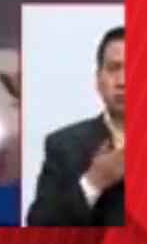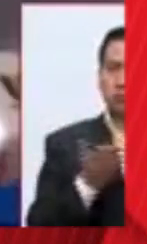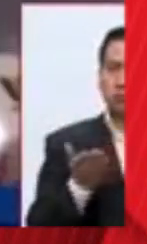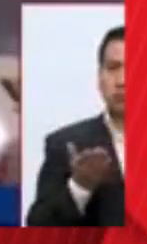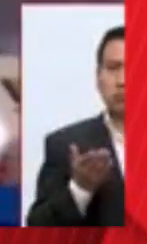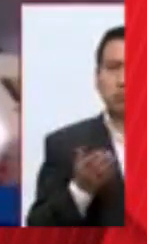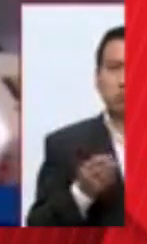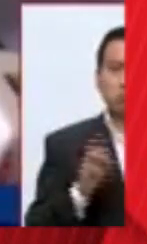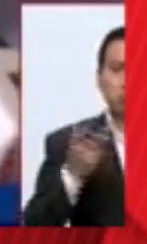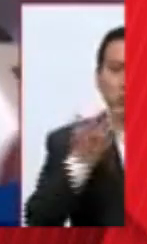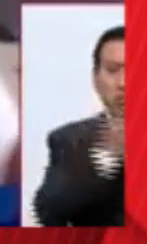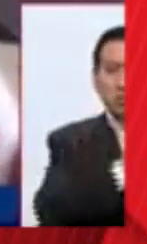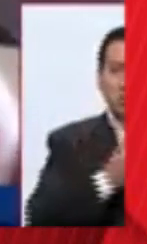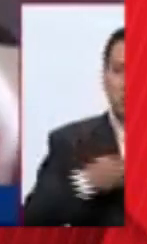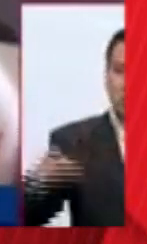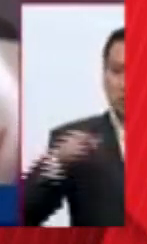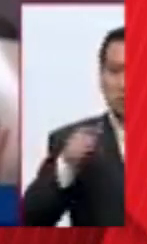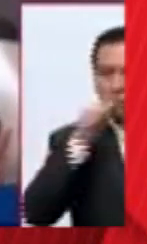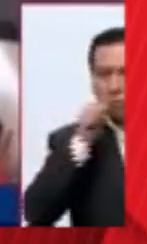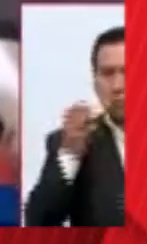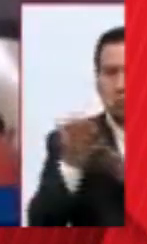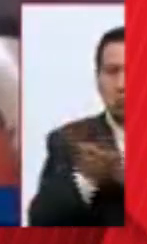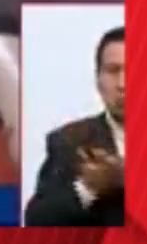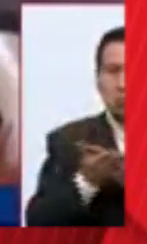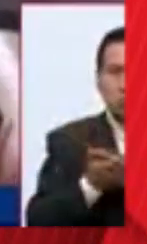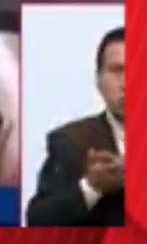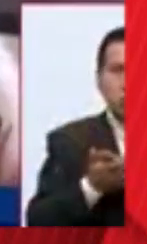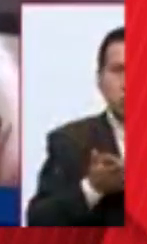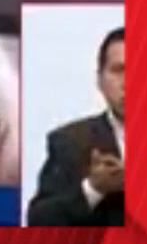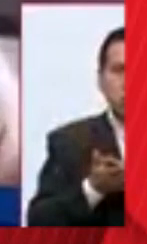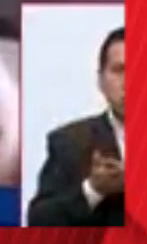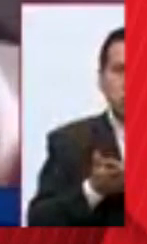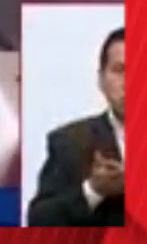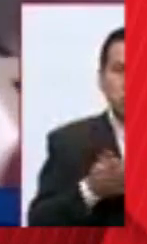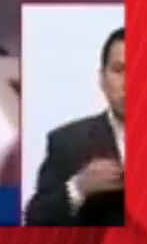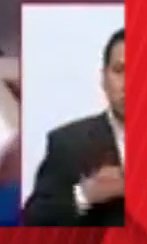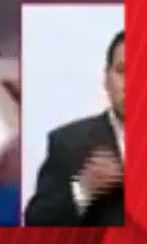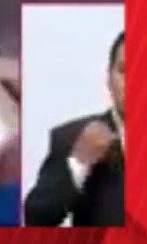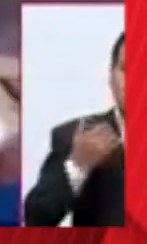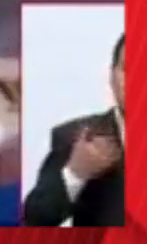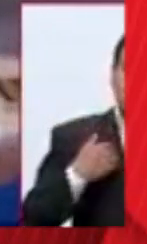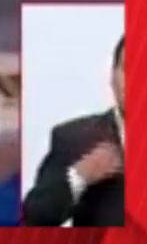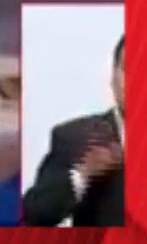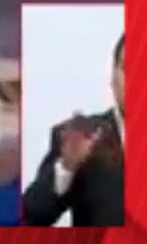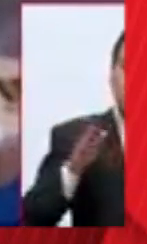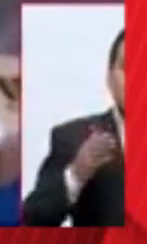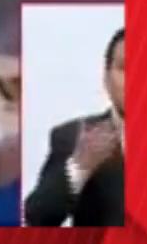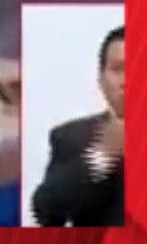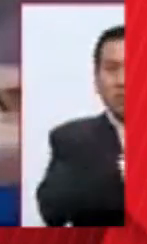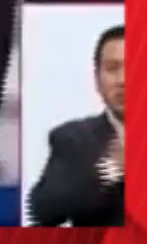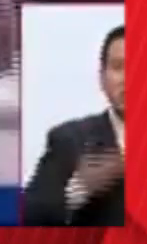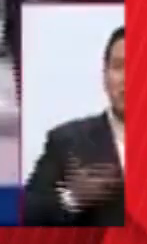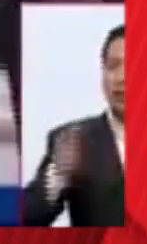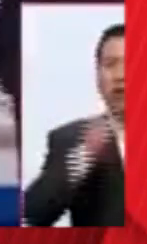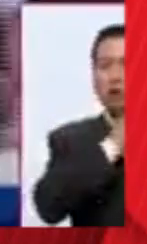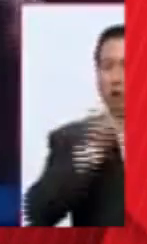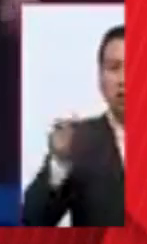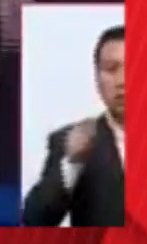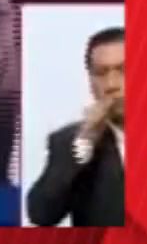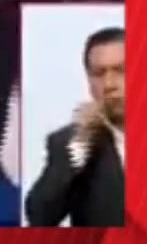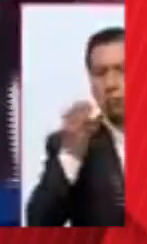hay vicepresidentes conspiradores, que yo sepa, de acuerdo a la información, a su presidente Gonzalo Sáenz Lozada